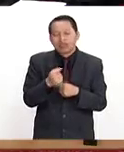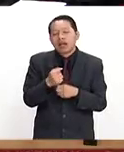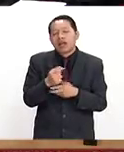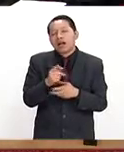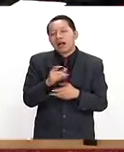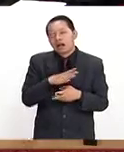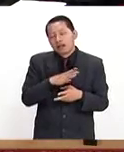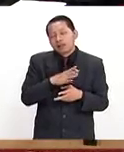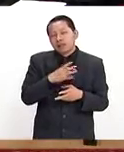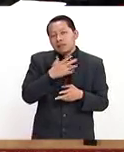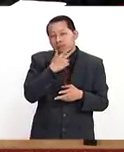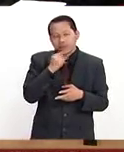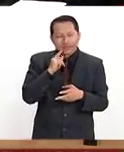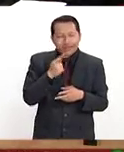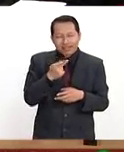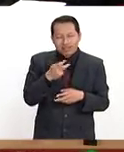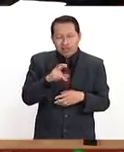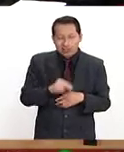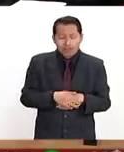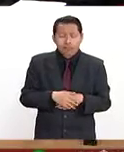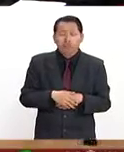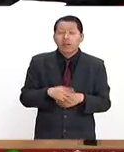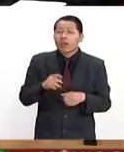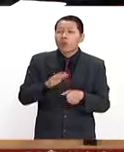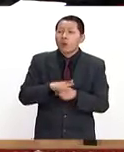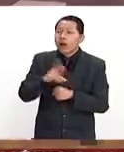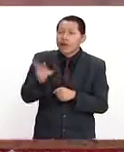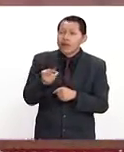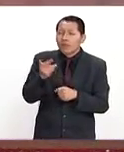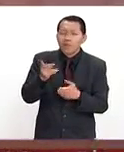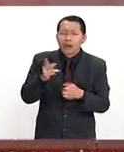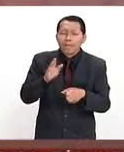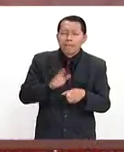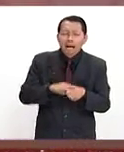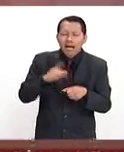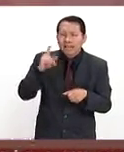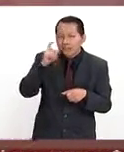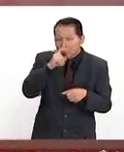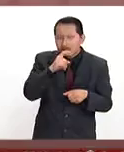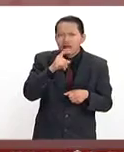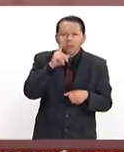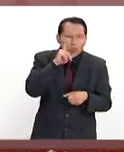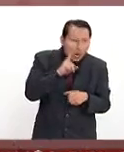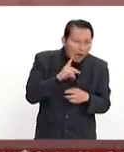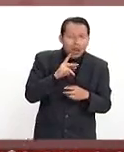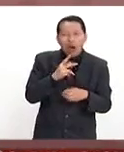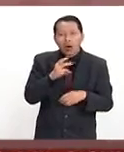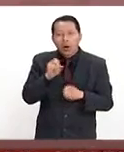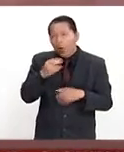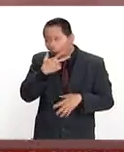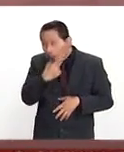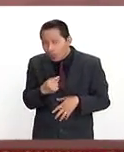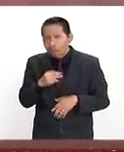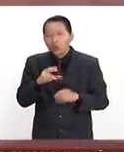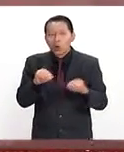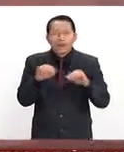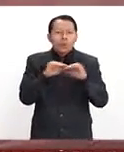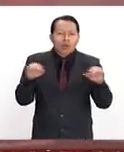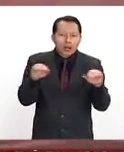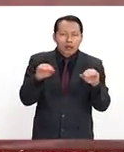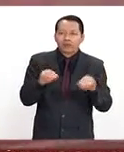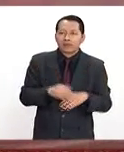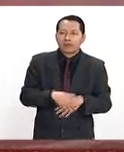siguientes situaciones, ¿cuáles considera que afectan más a las mujeres, cuáles a los hombres, cuáles a ambos por igual o cuáles a ninguno? Falta de